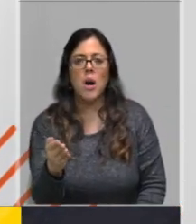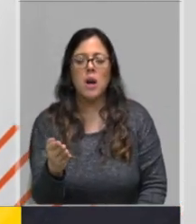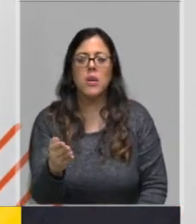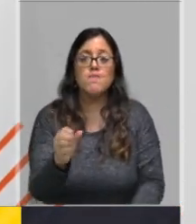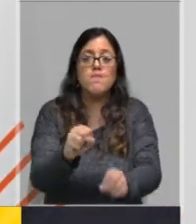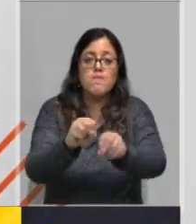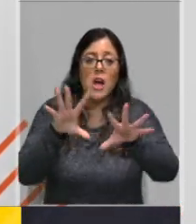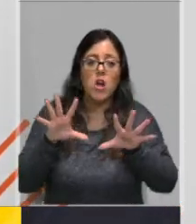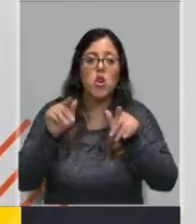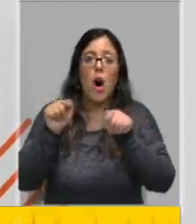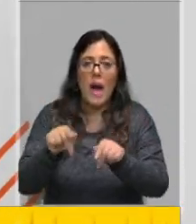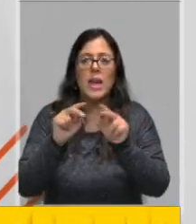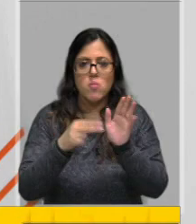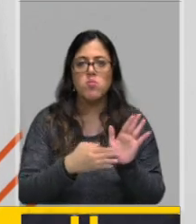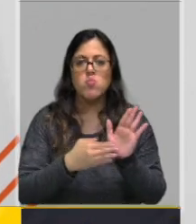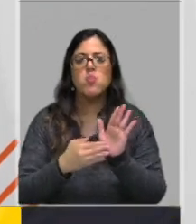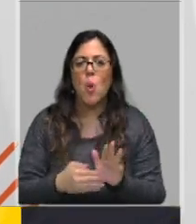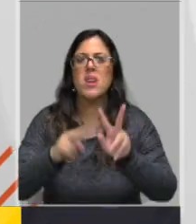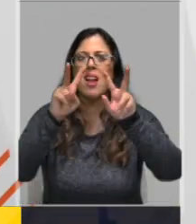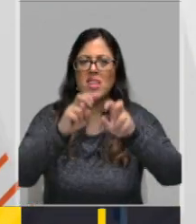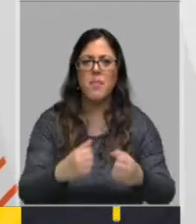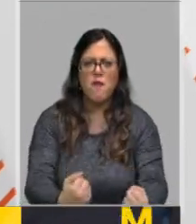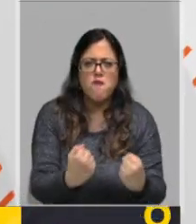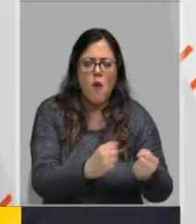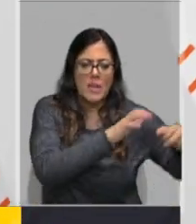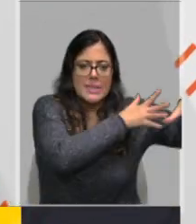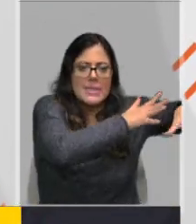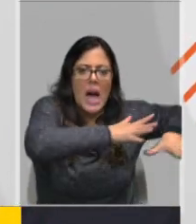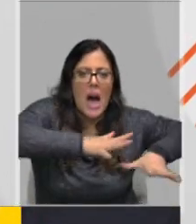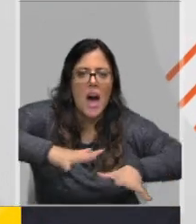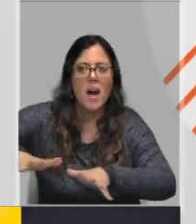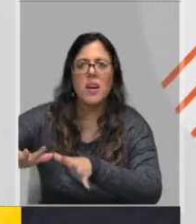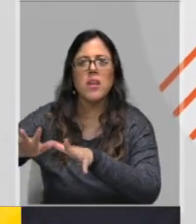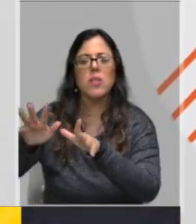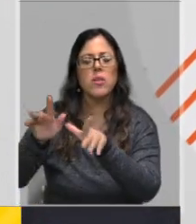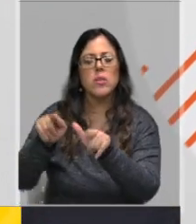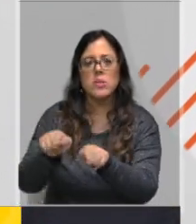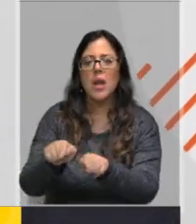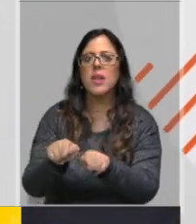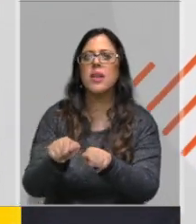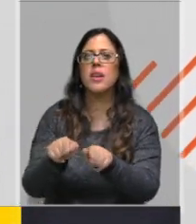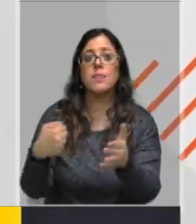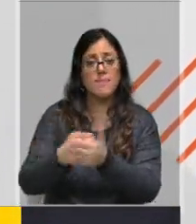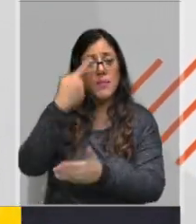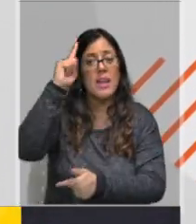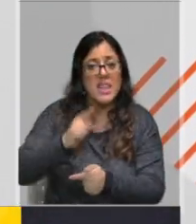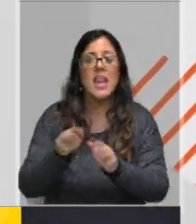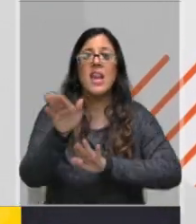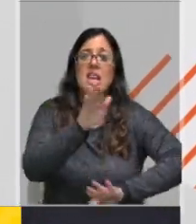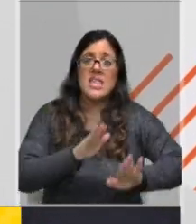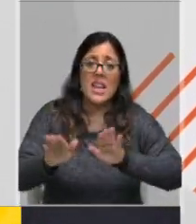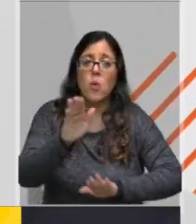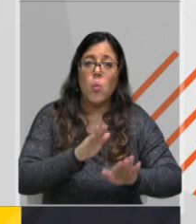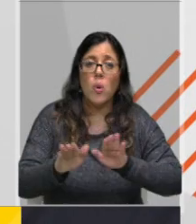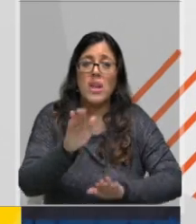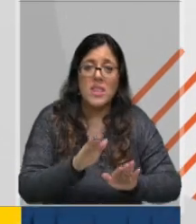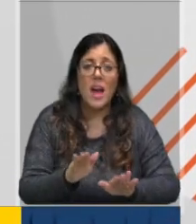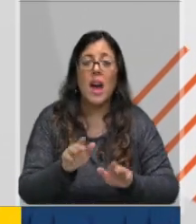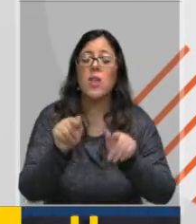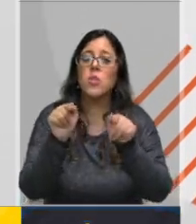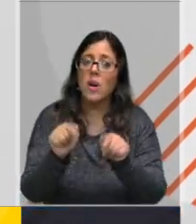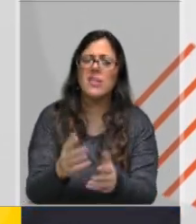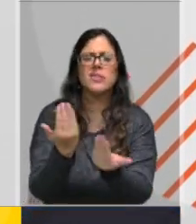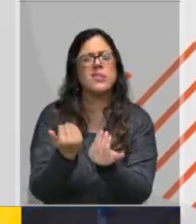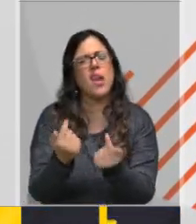cuenta de la fuerza del agua, de cómo se generan los accidentes y, por lo tanto, la precaución que es tan necesaria en esta jornada